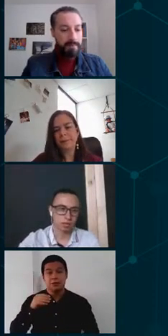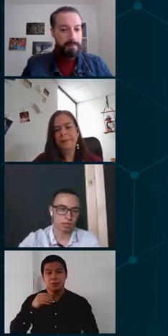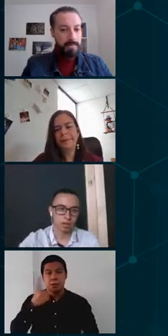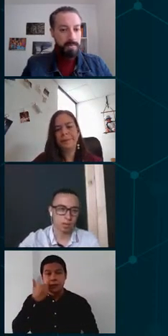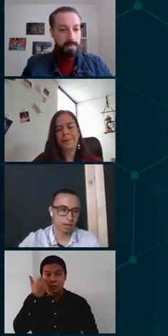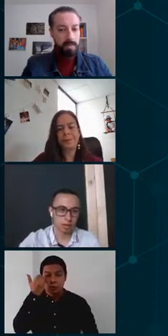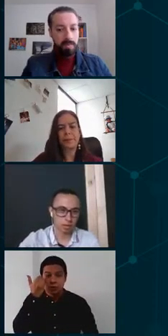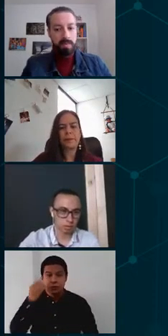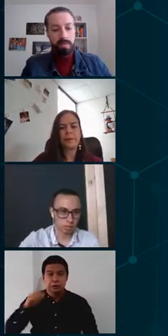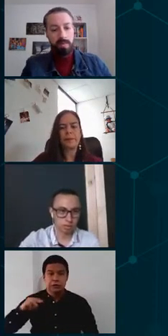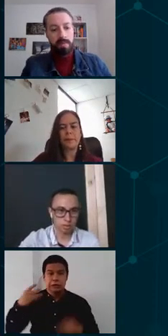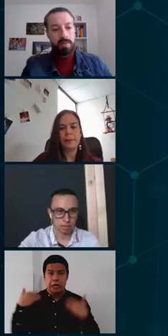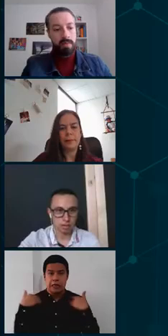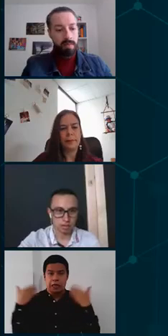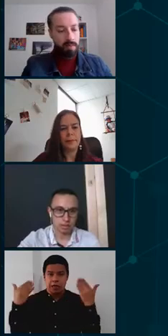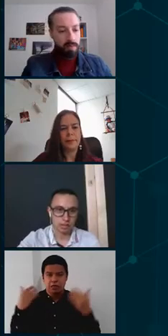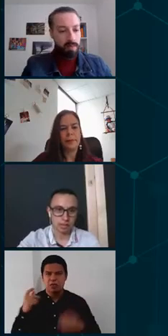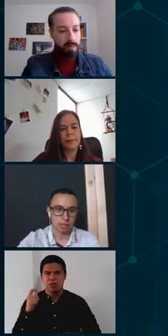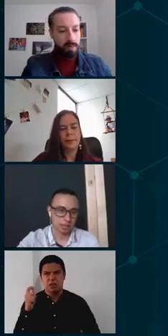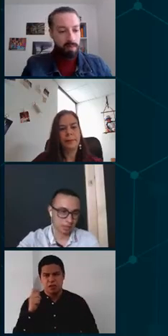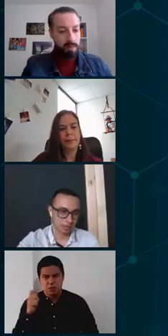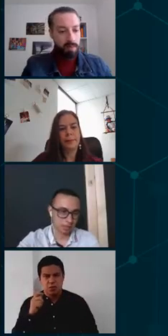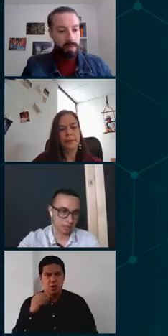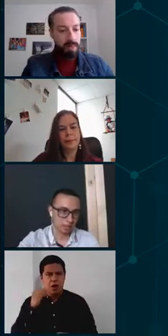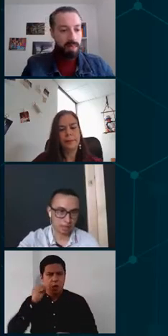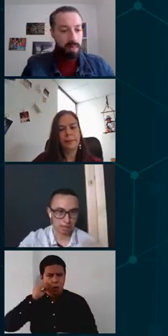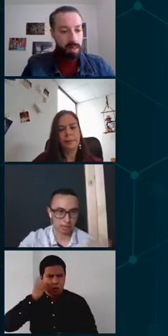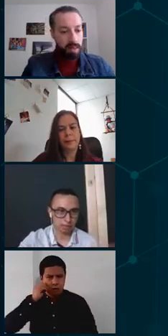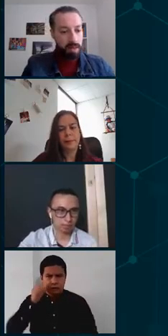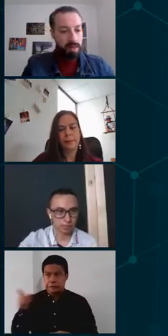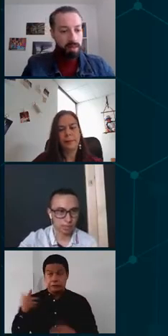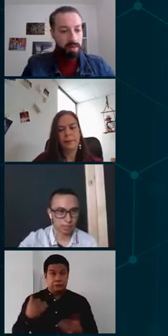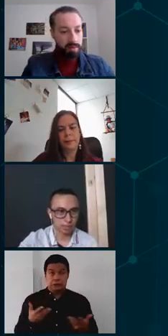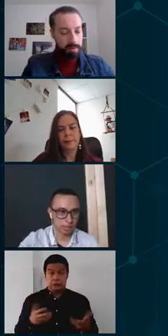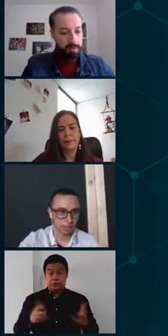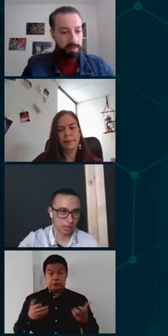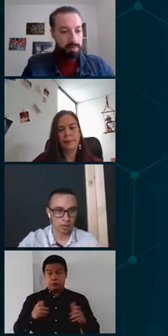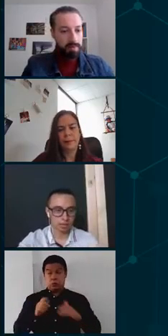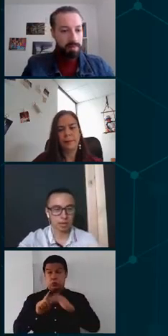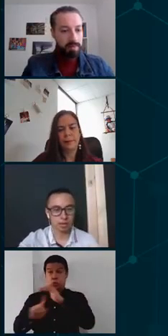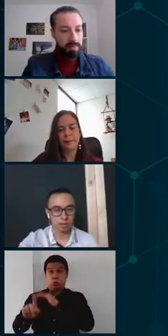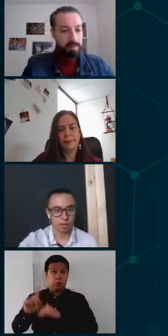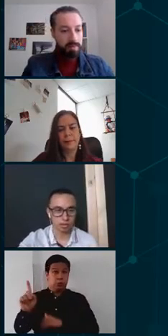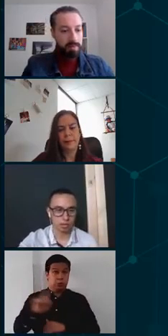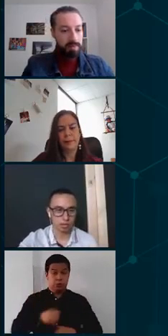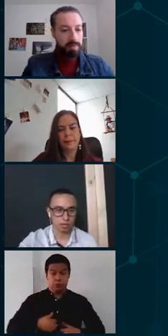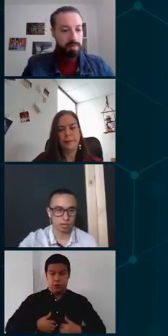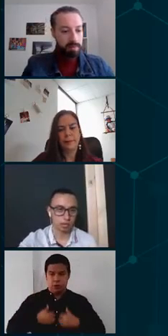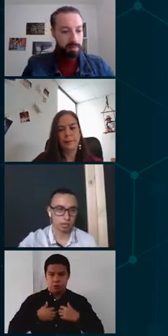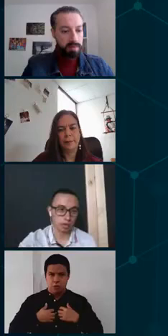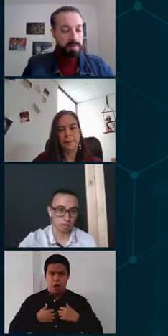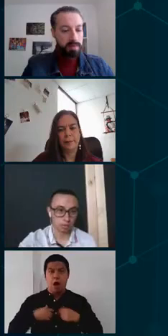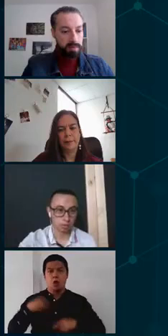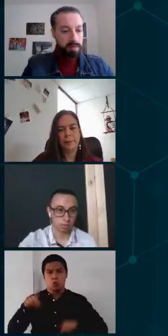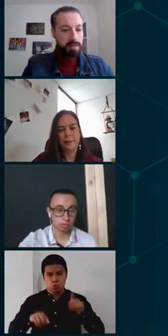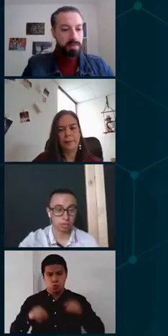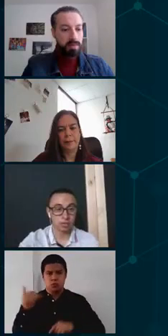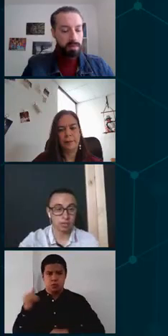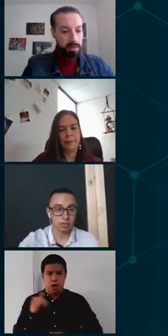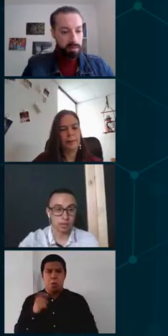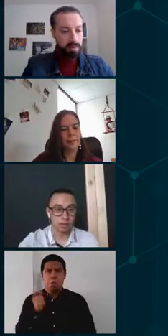tíos, abuelos, y a pesar de que ya se haya recibido una dosis de vacunación o